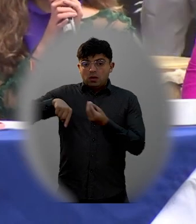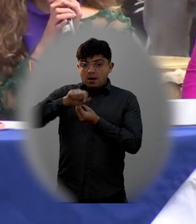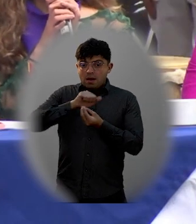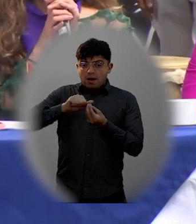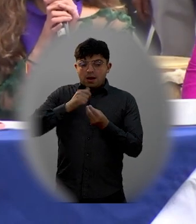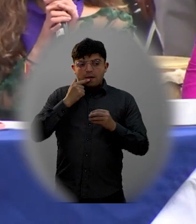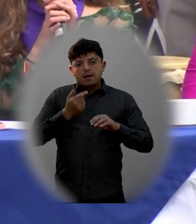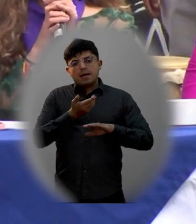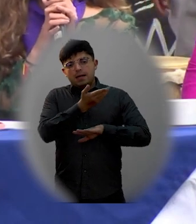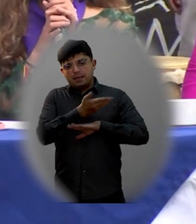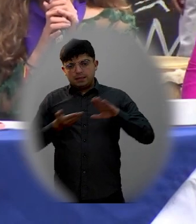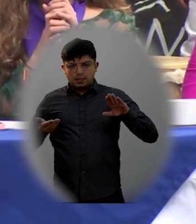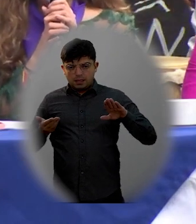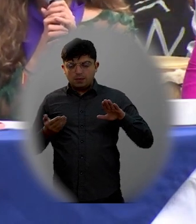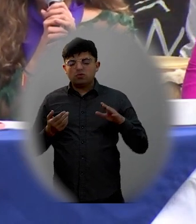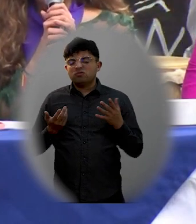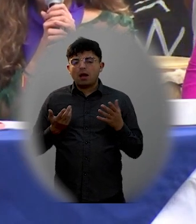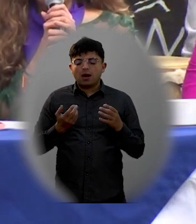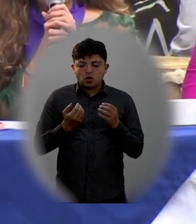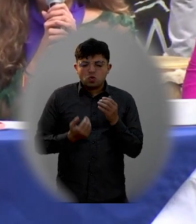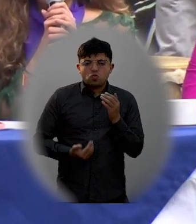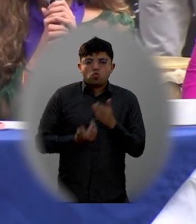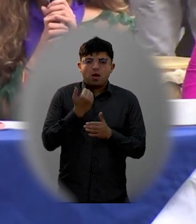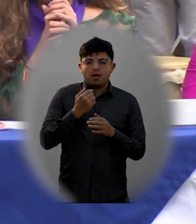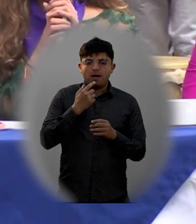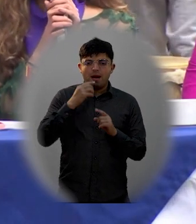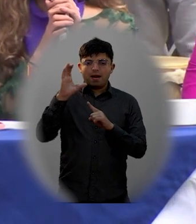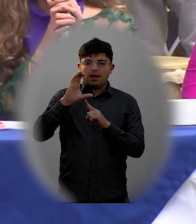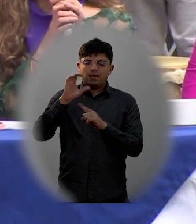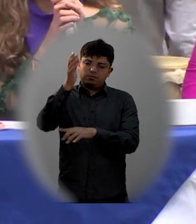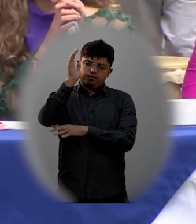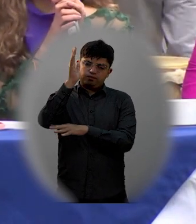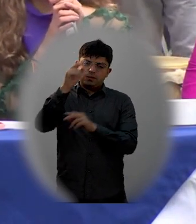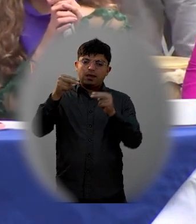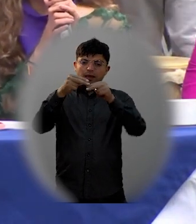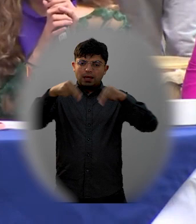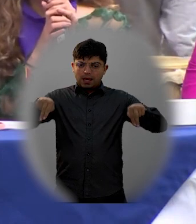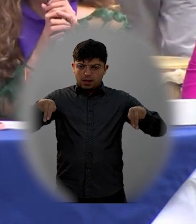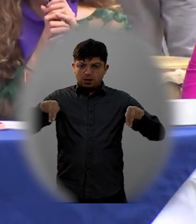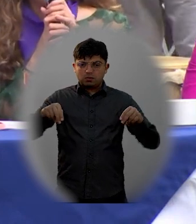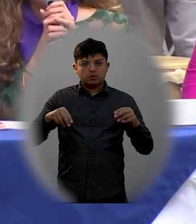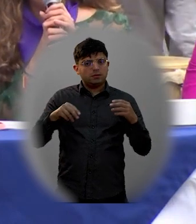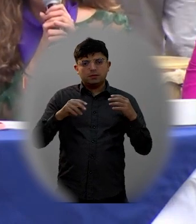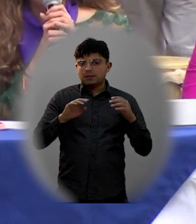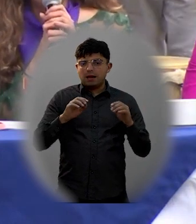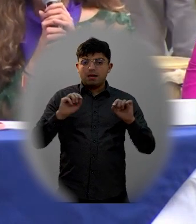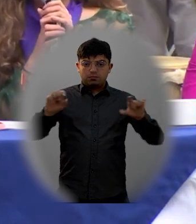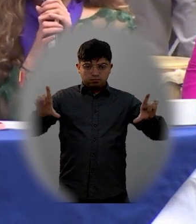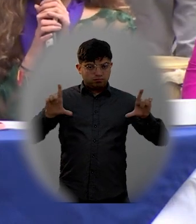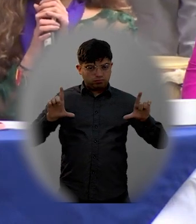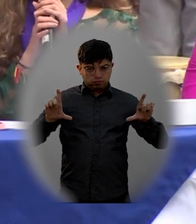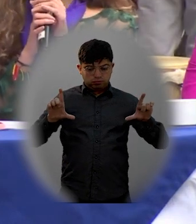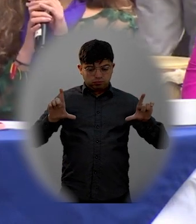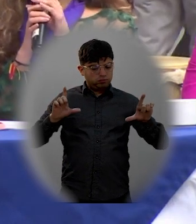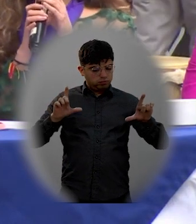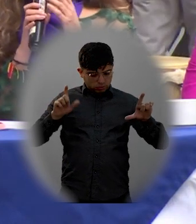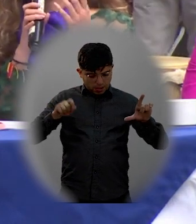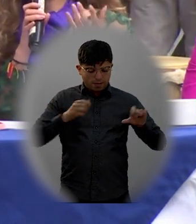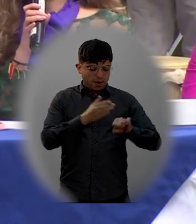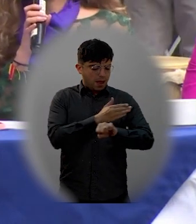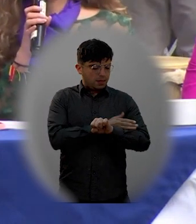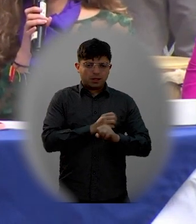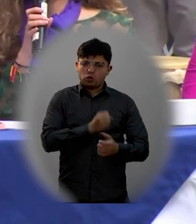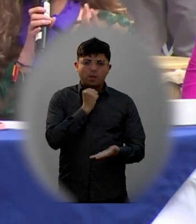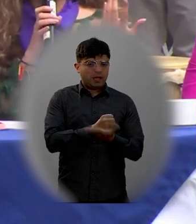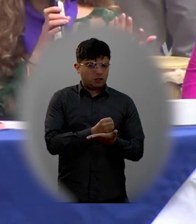le exigimos la creación de una cátedra de género que sea prerrequisito obligatorio de grado. Esto en el